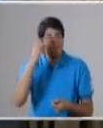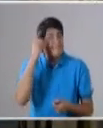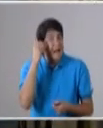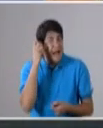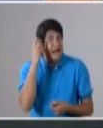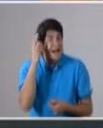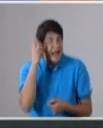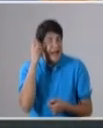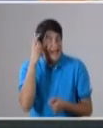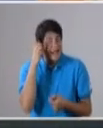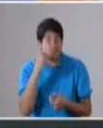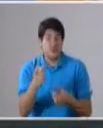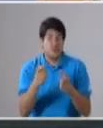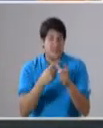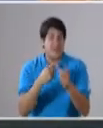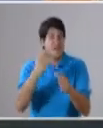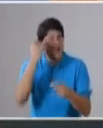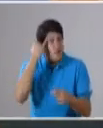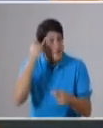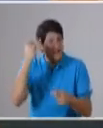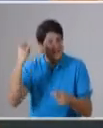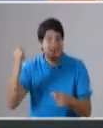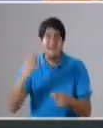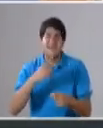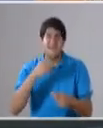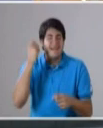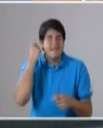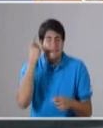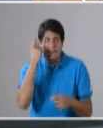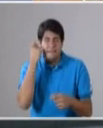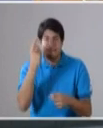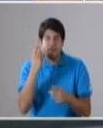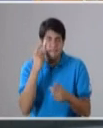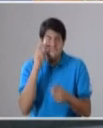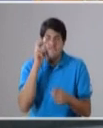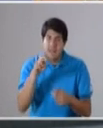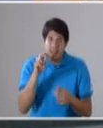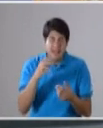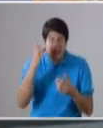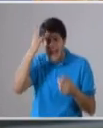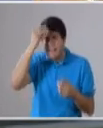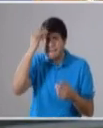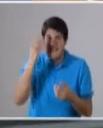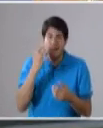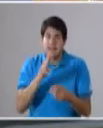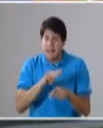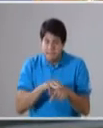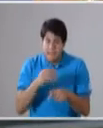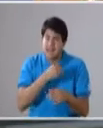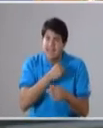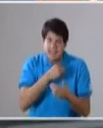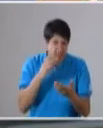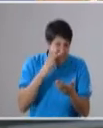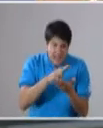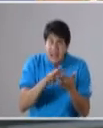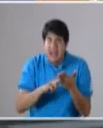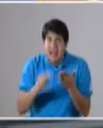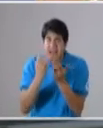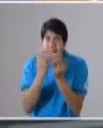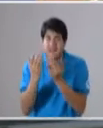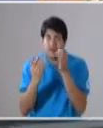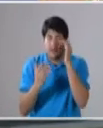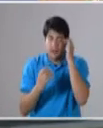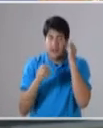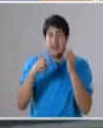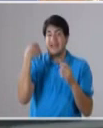hay. Tiene que haber un como despertar que usted empieza a decir: ¿y esto qué significará? Yo quiero oír más de esto. Alguien lo despertó y es